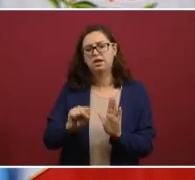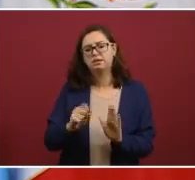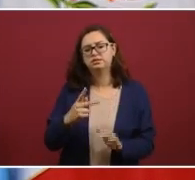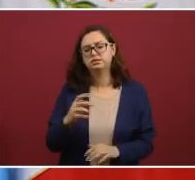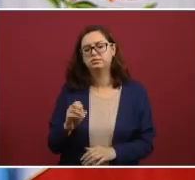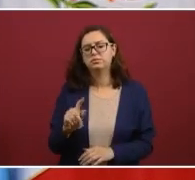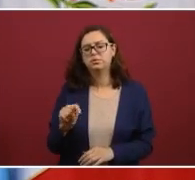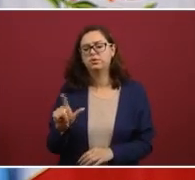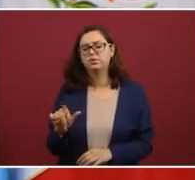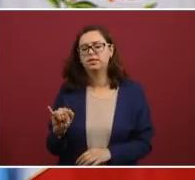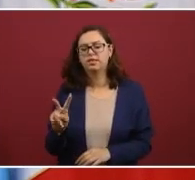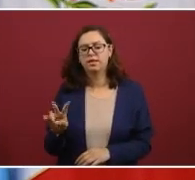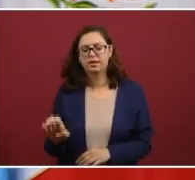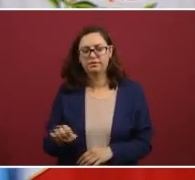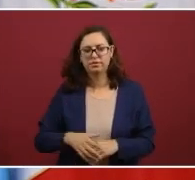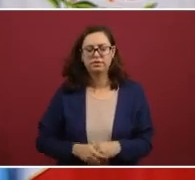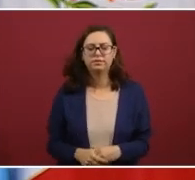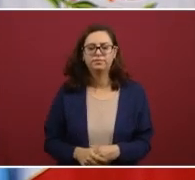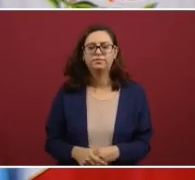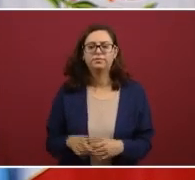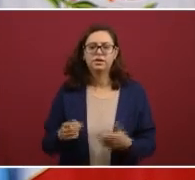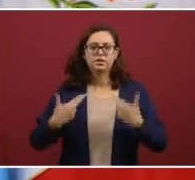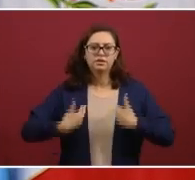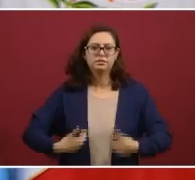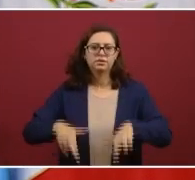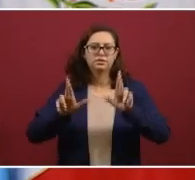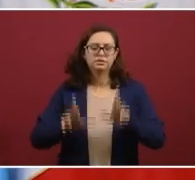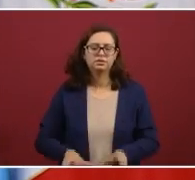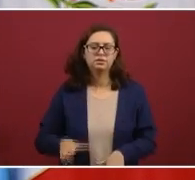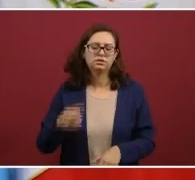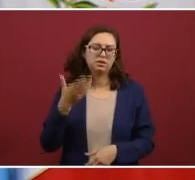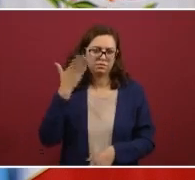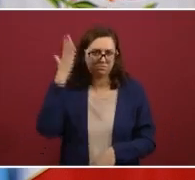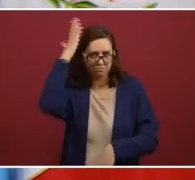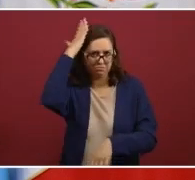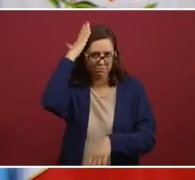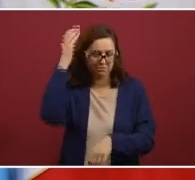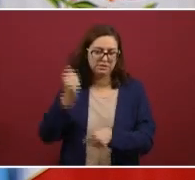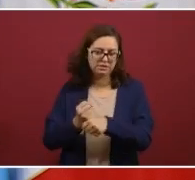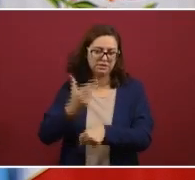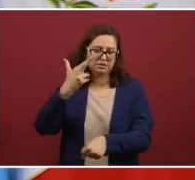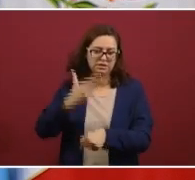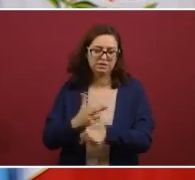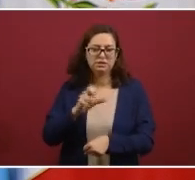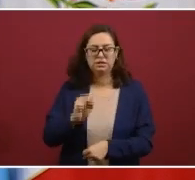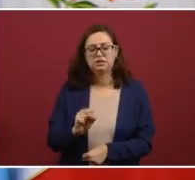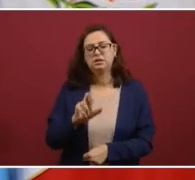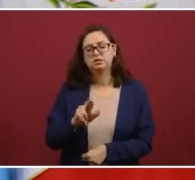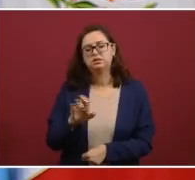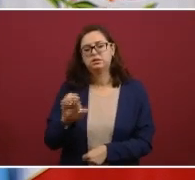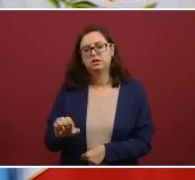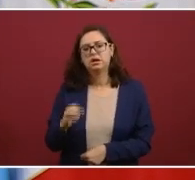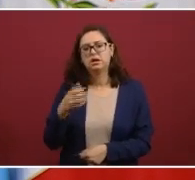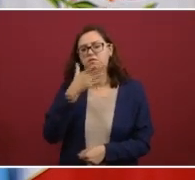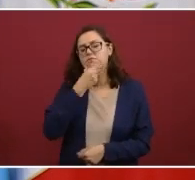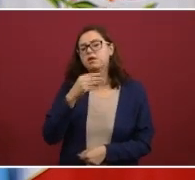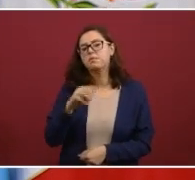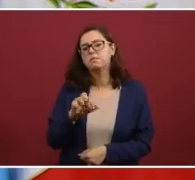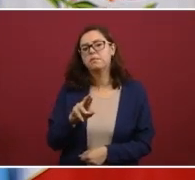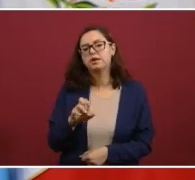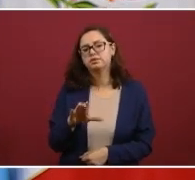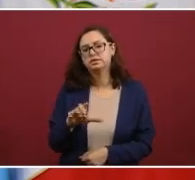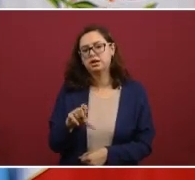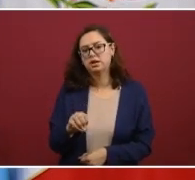representación del secretario de Relaciones Exteriores, Marcelo Ebrard. La promoción y la protección de los derechos humanos